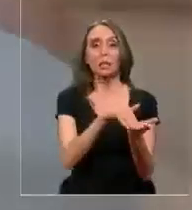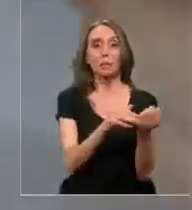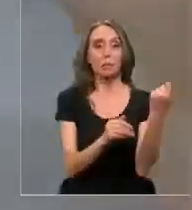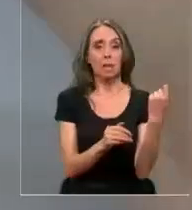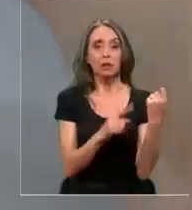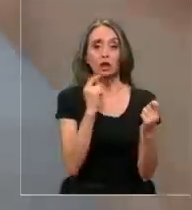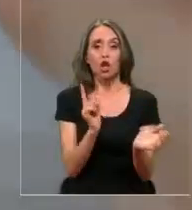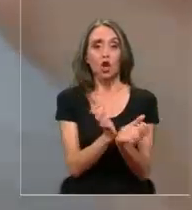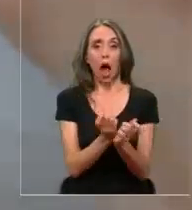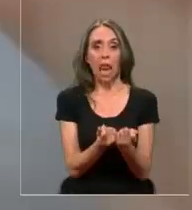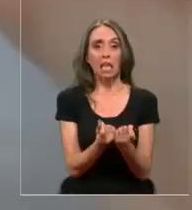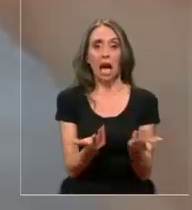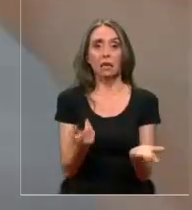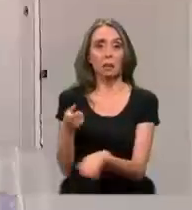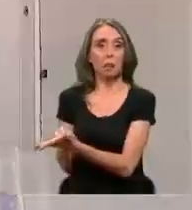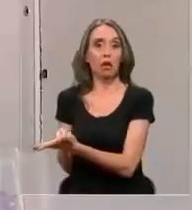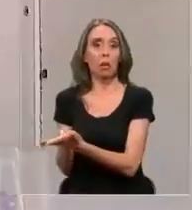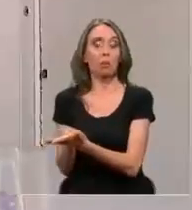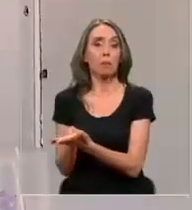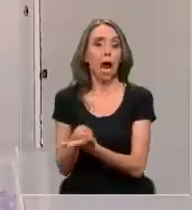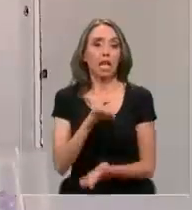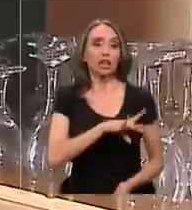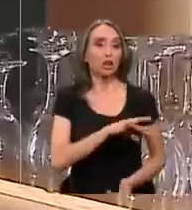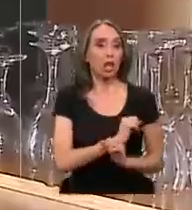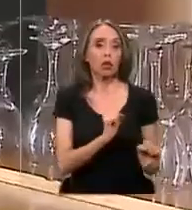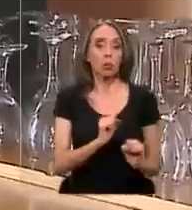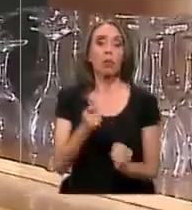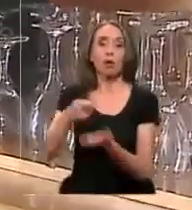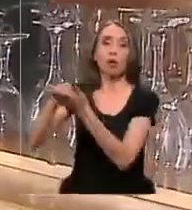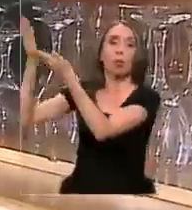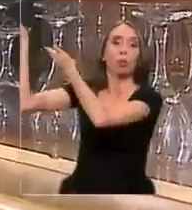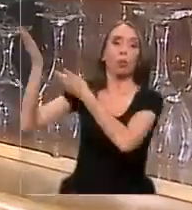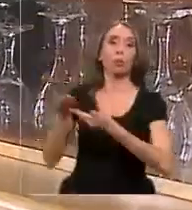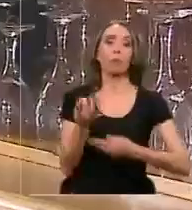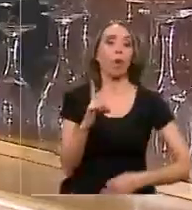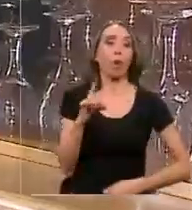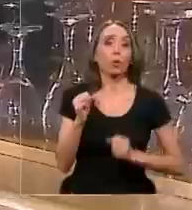medicamento es tu única opción es mi única opción